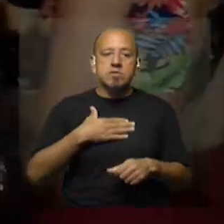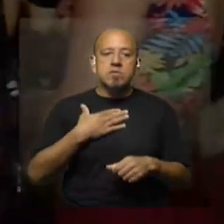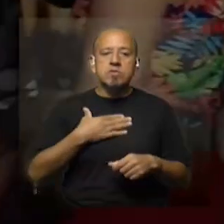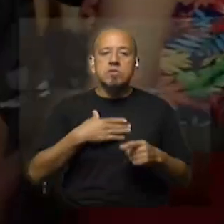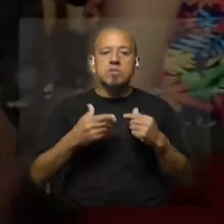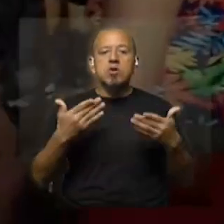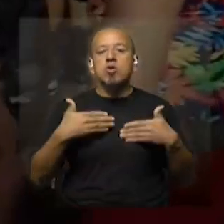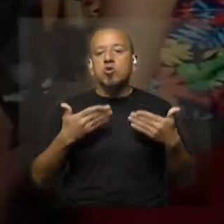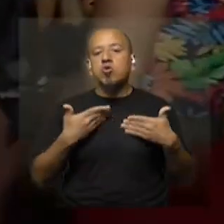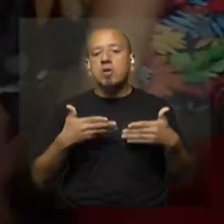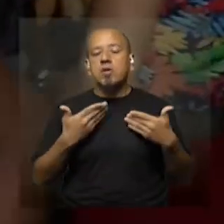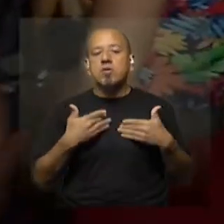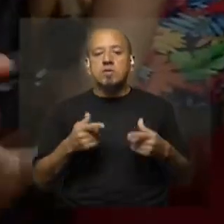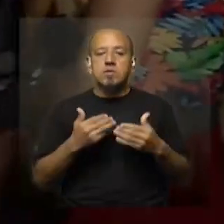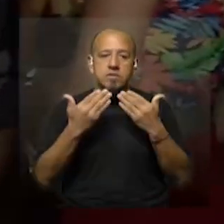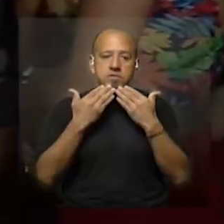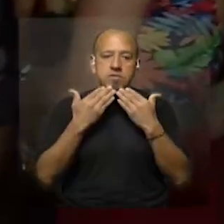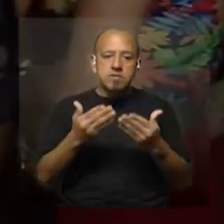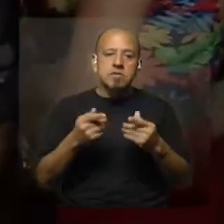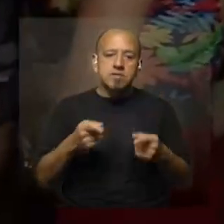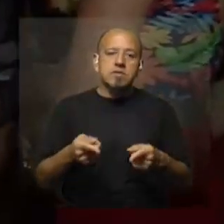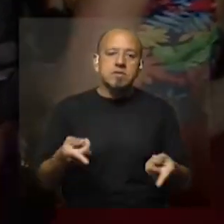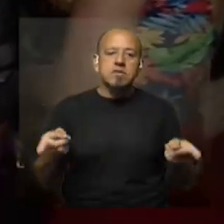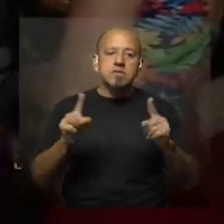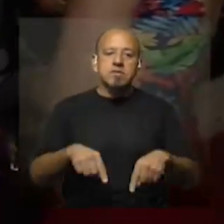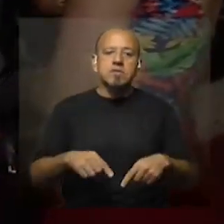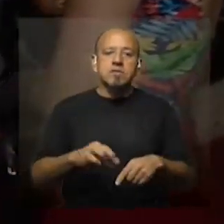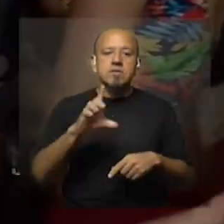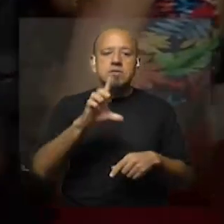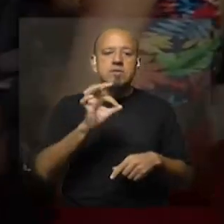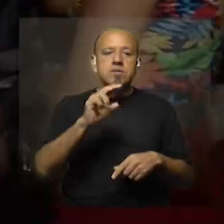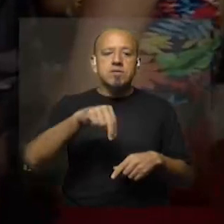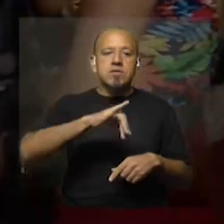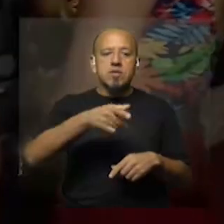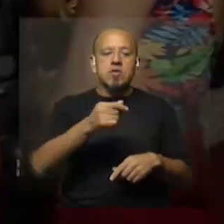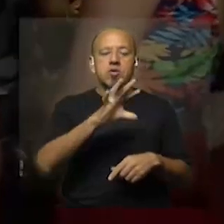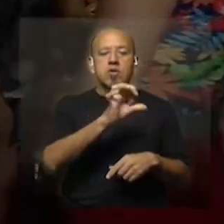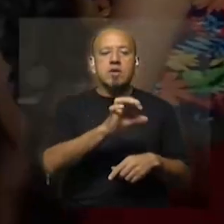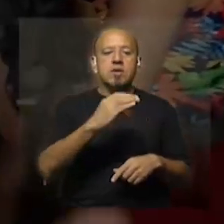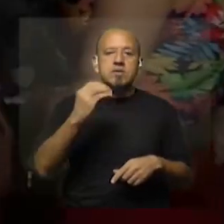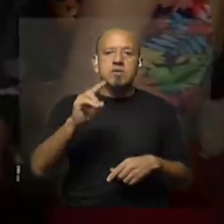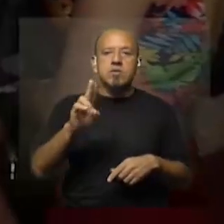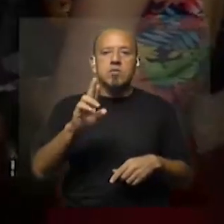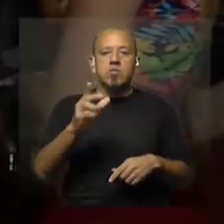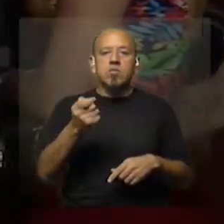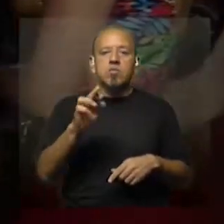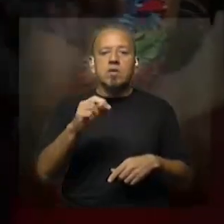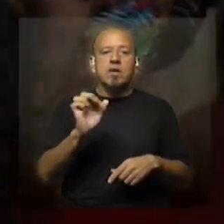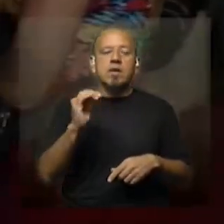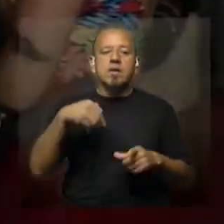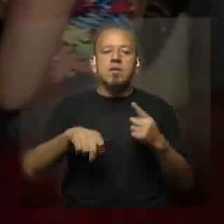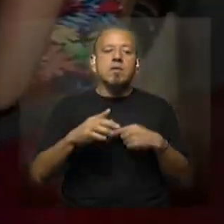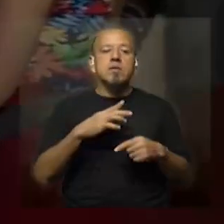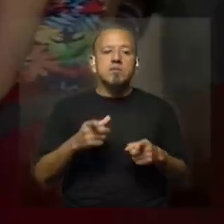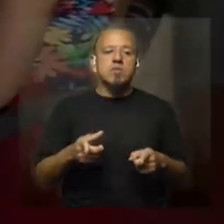contentas, obviamente que también agradecida por ser parte de esta vuelta de Lonjas de Cuareim y nada, esperemos guste el espectáculo, que queden conformes y